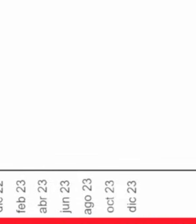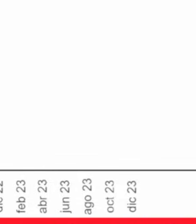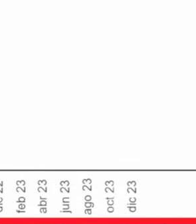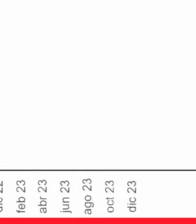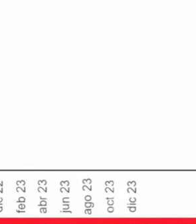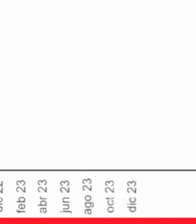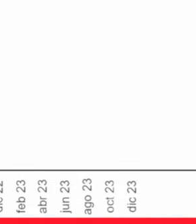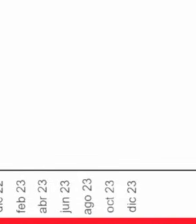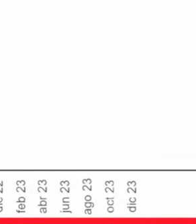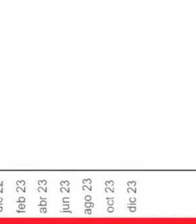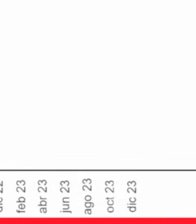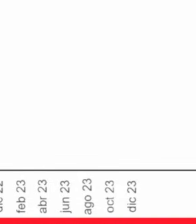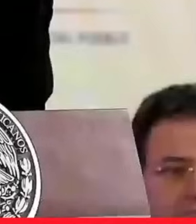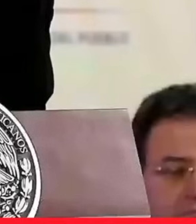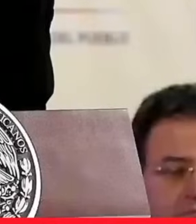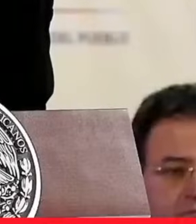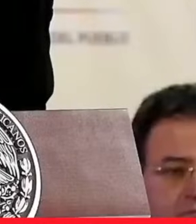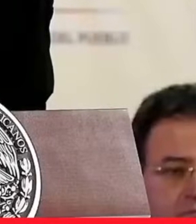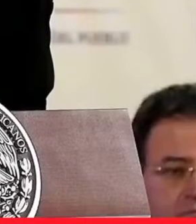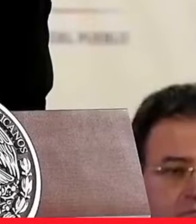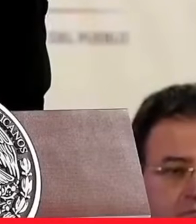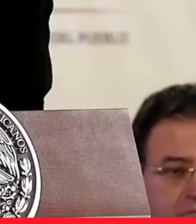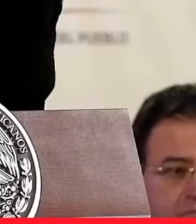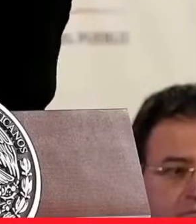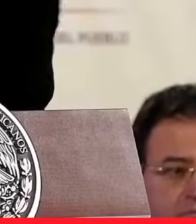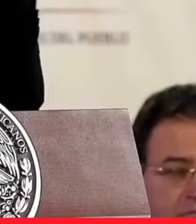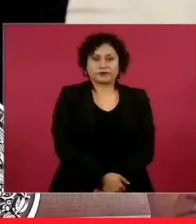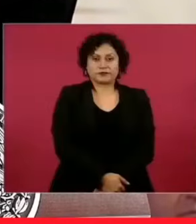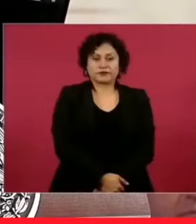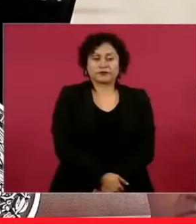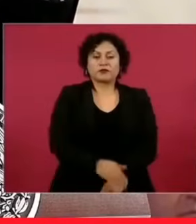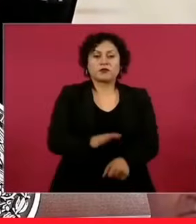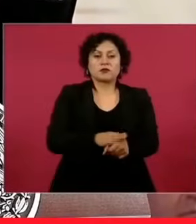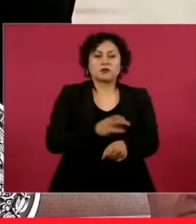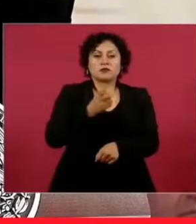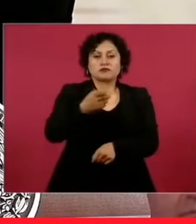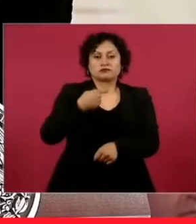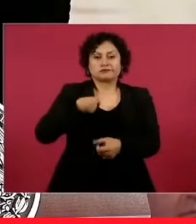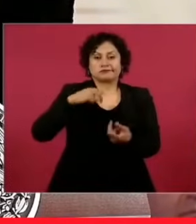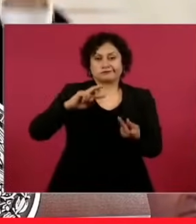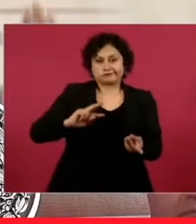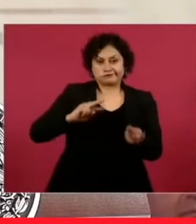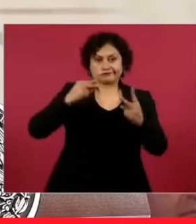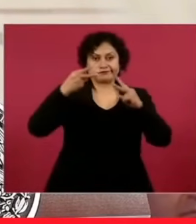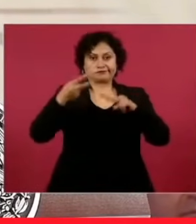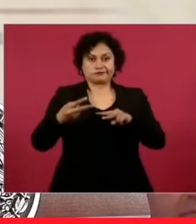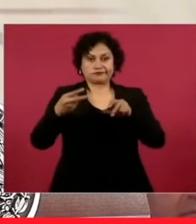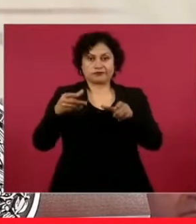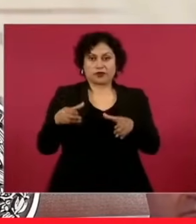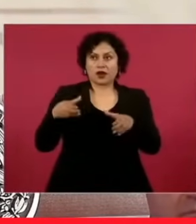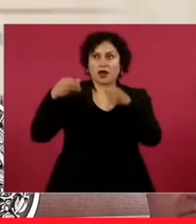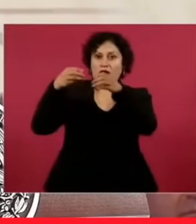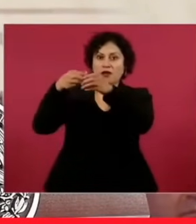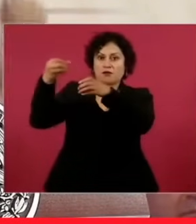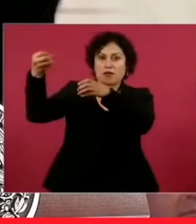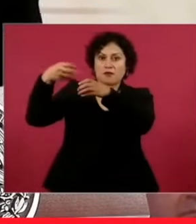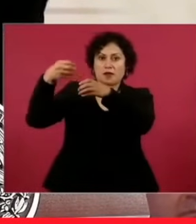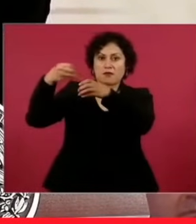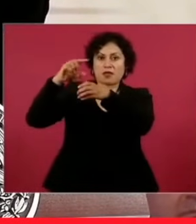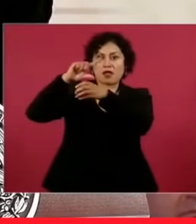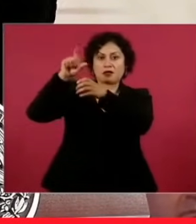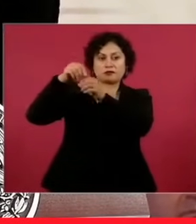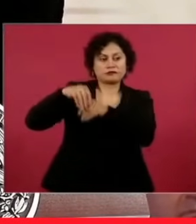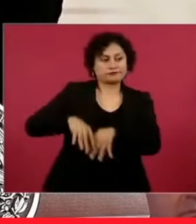los de abajo, que no significa abajo los de arriba,